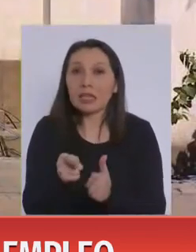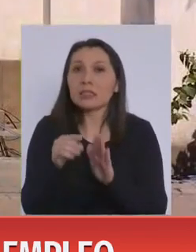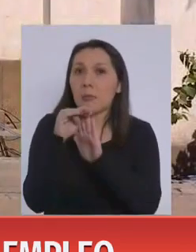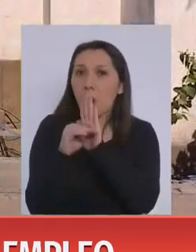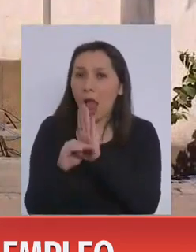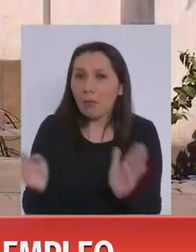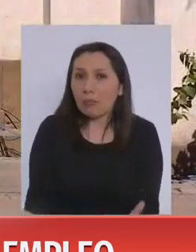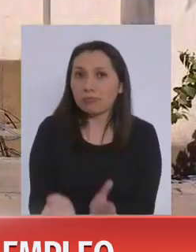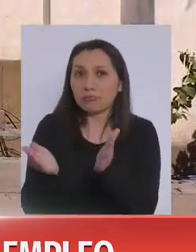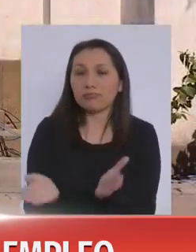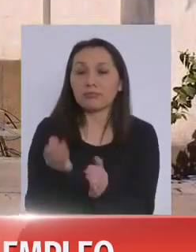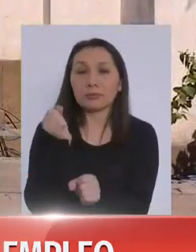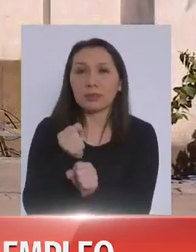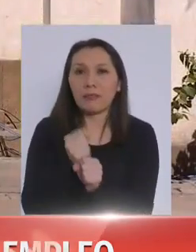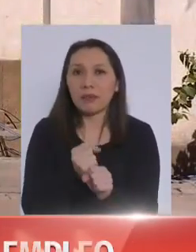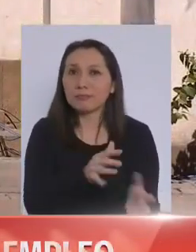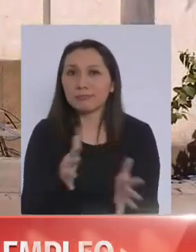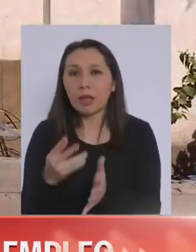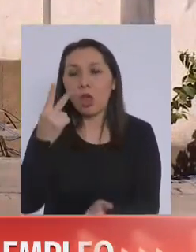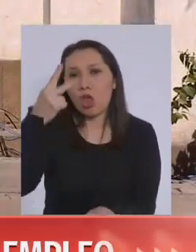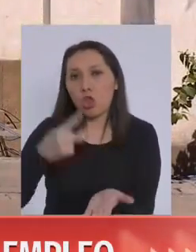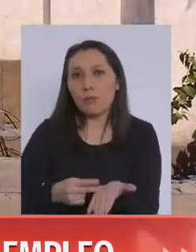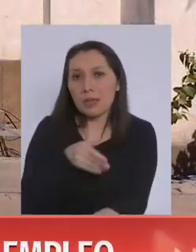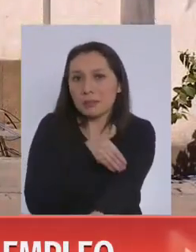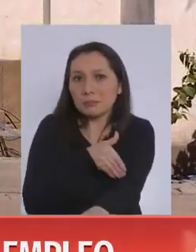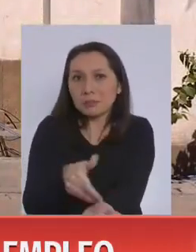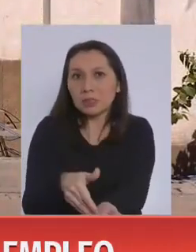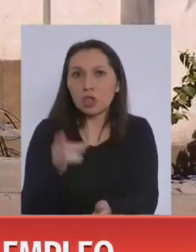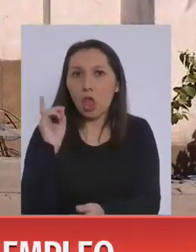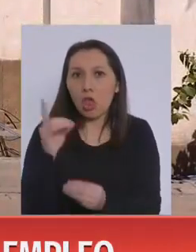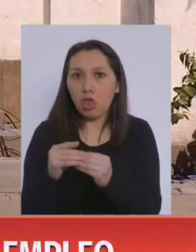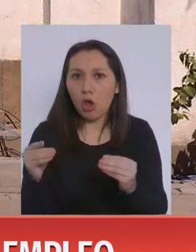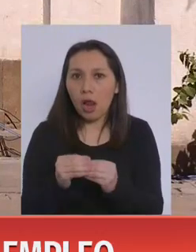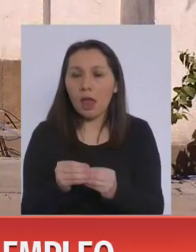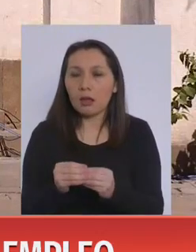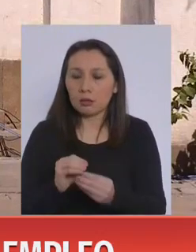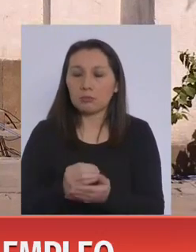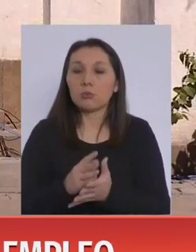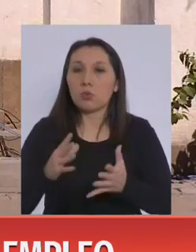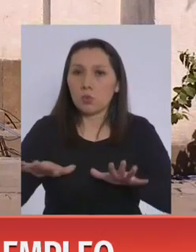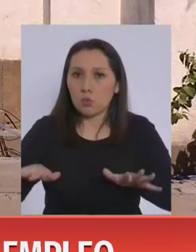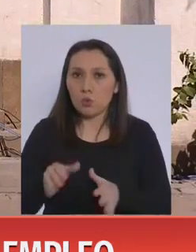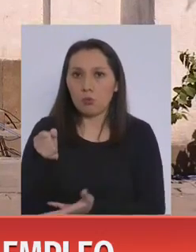al empleo alcanzan a 2.000 millones de dólares, un enorme